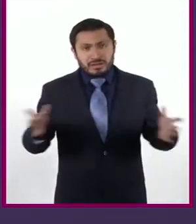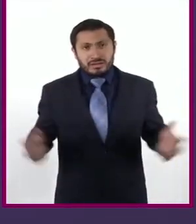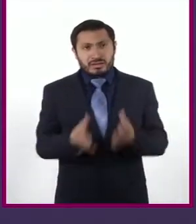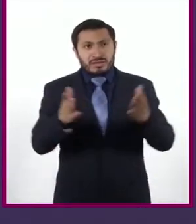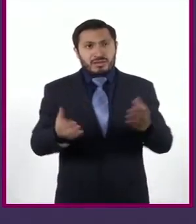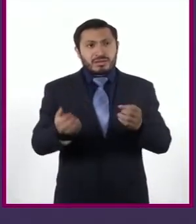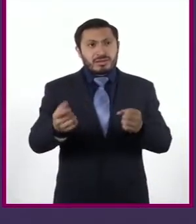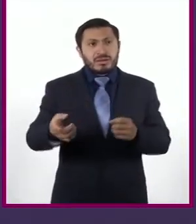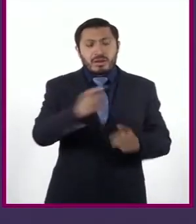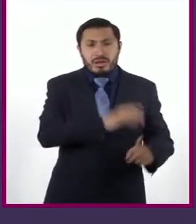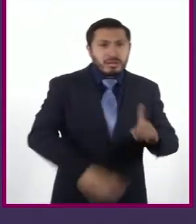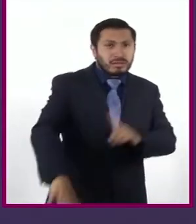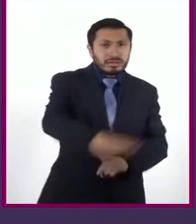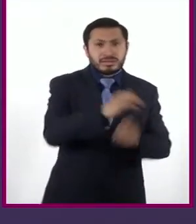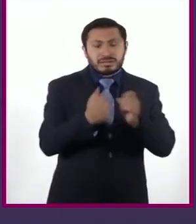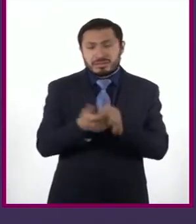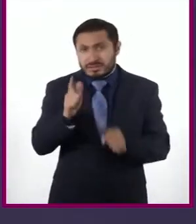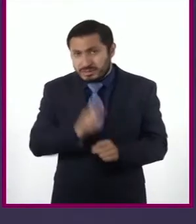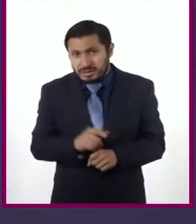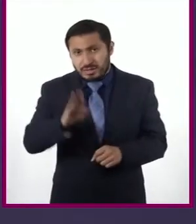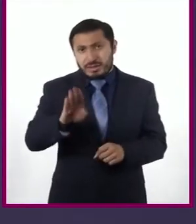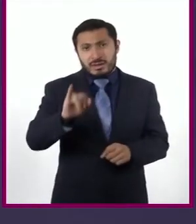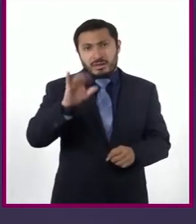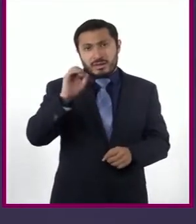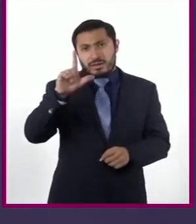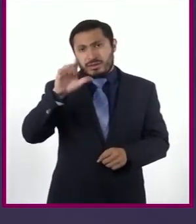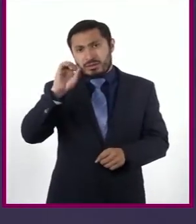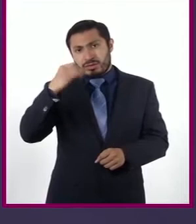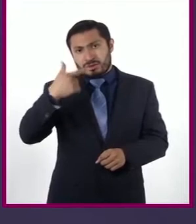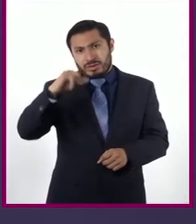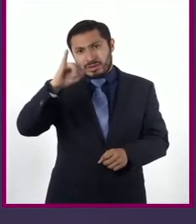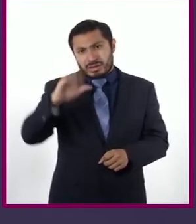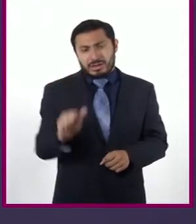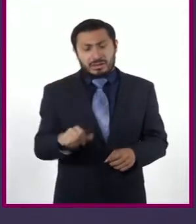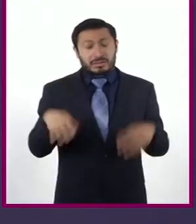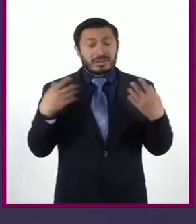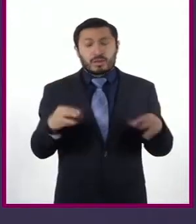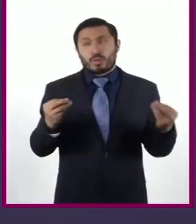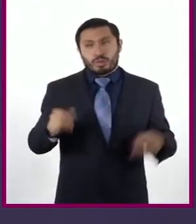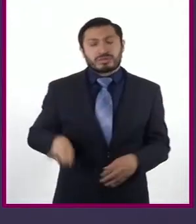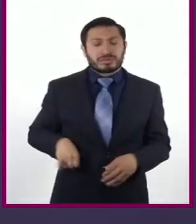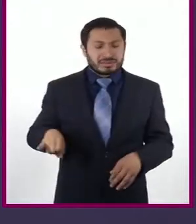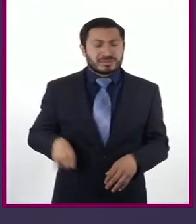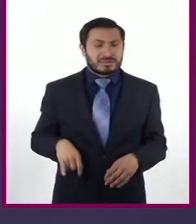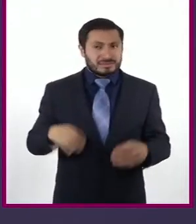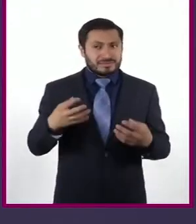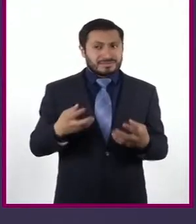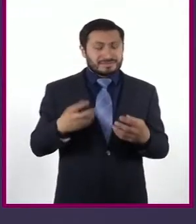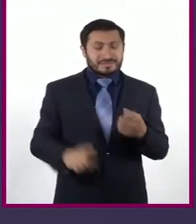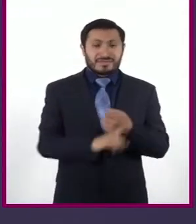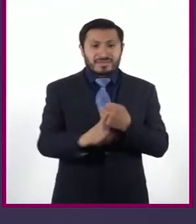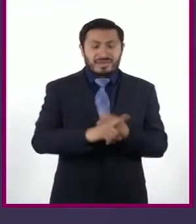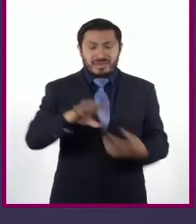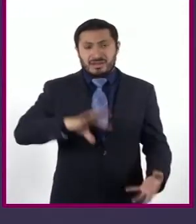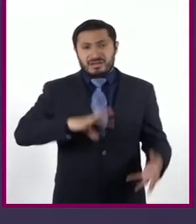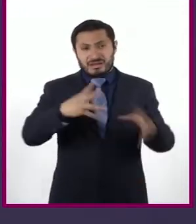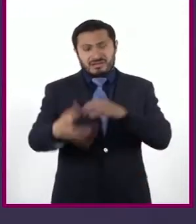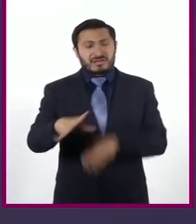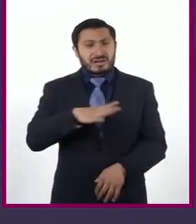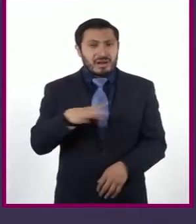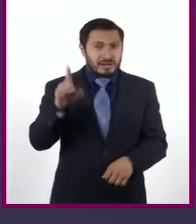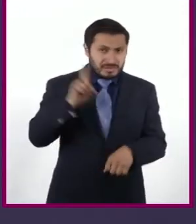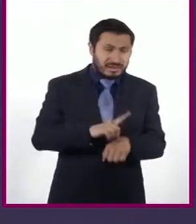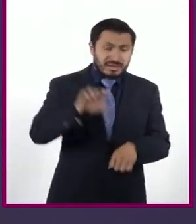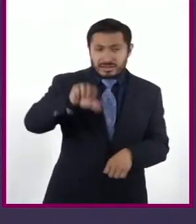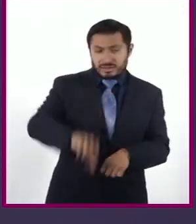la diversidad biológica. ¡Qué interesante, maestra! Ante las crisis ambientales a las que nos enfrentamos,